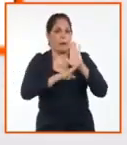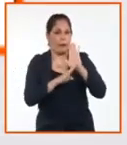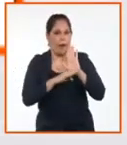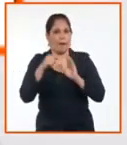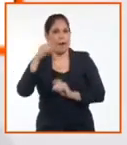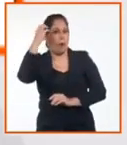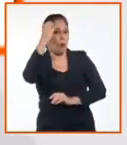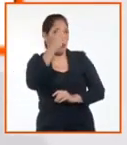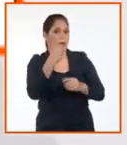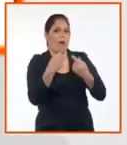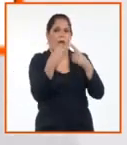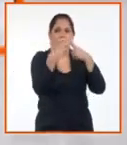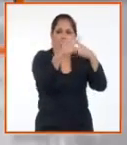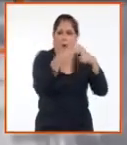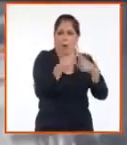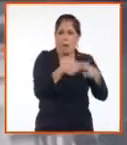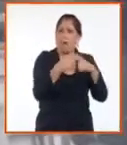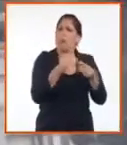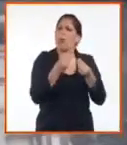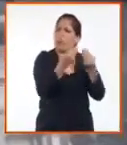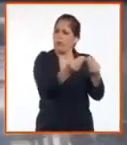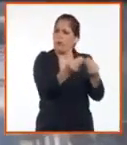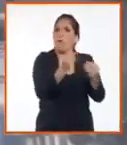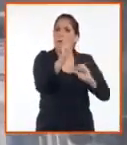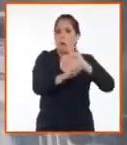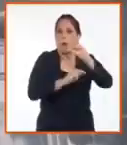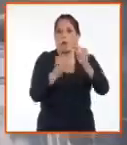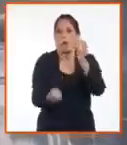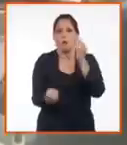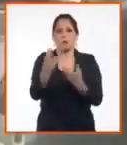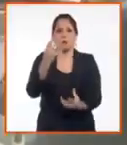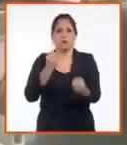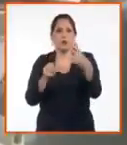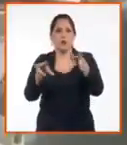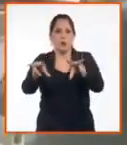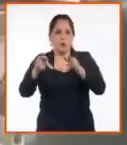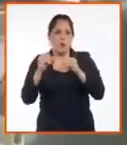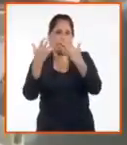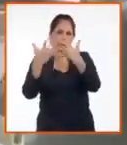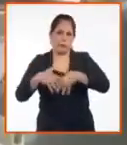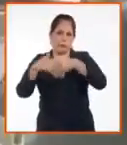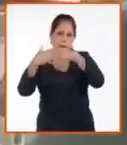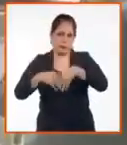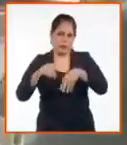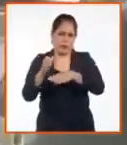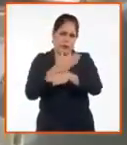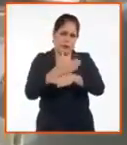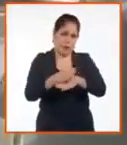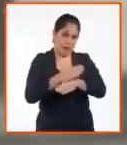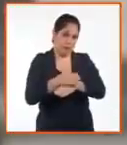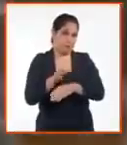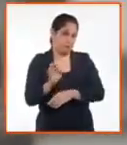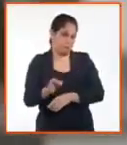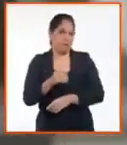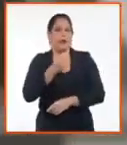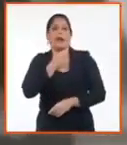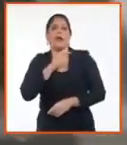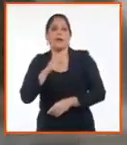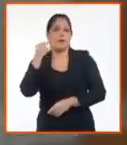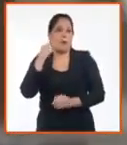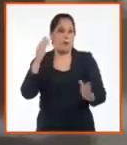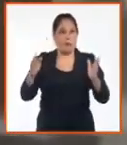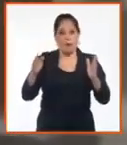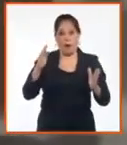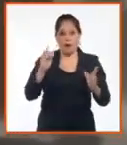seguir es creando nueva nueva facilidad de productiva digamos por ejemplo este año tenemos el